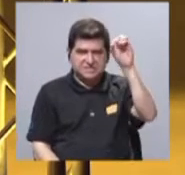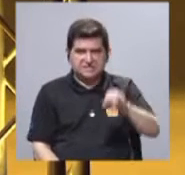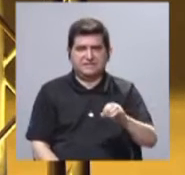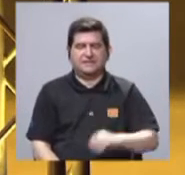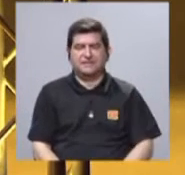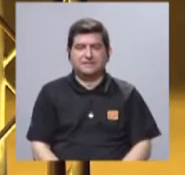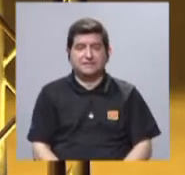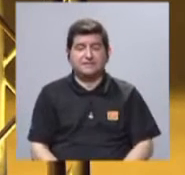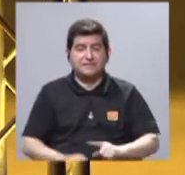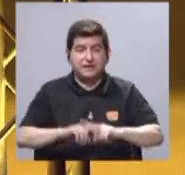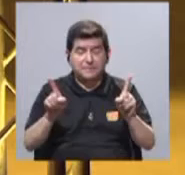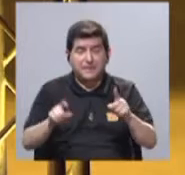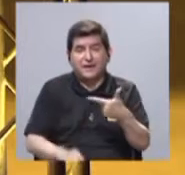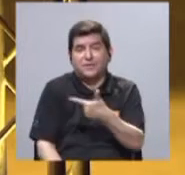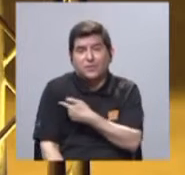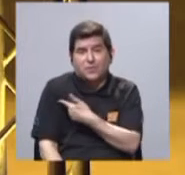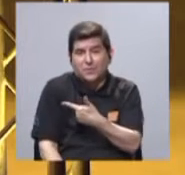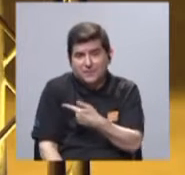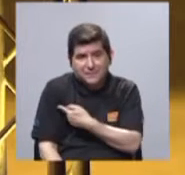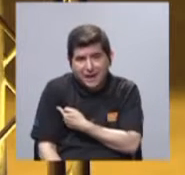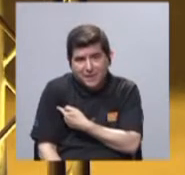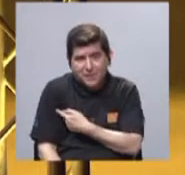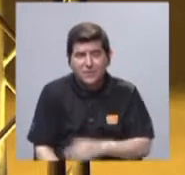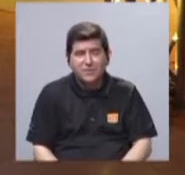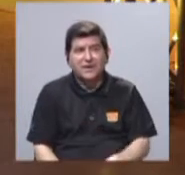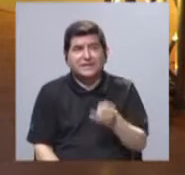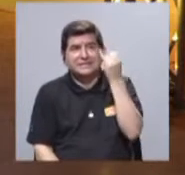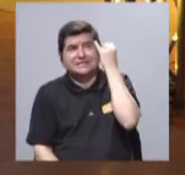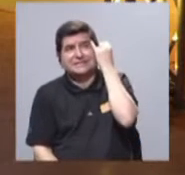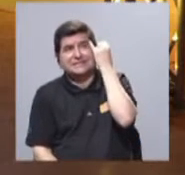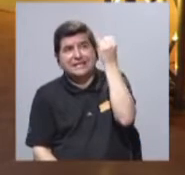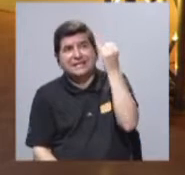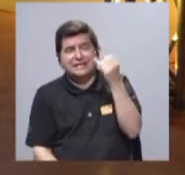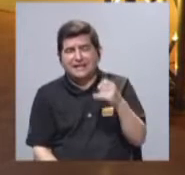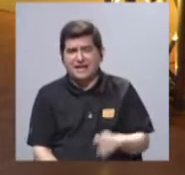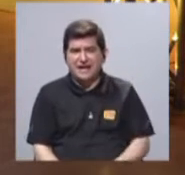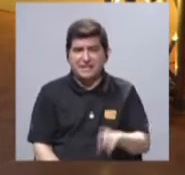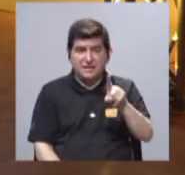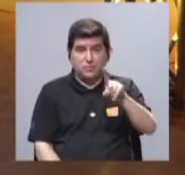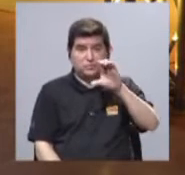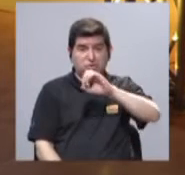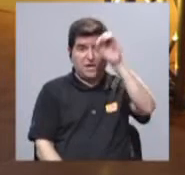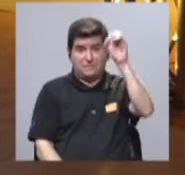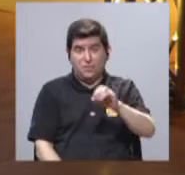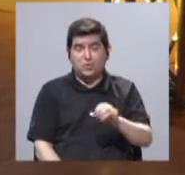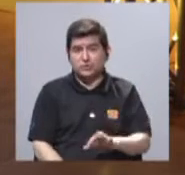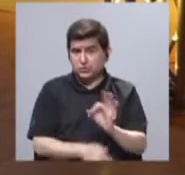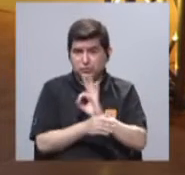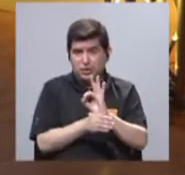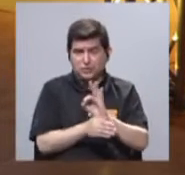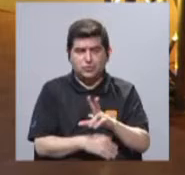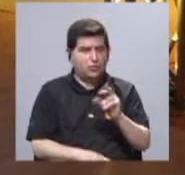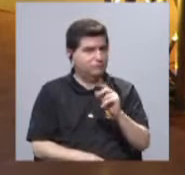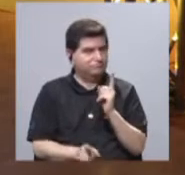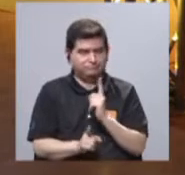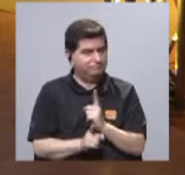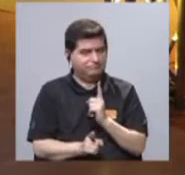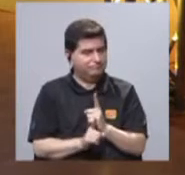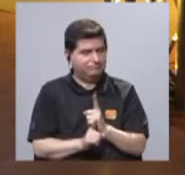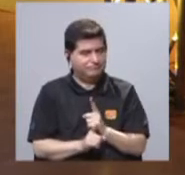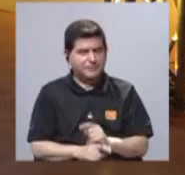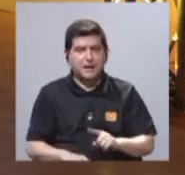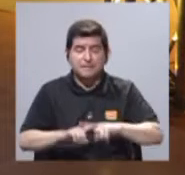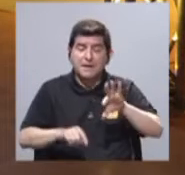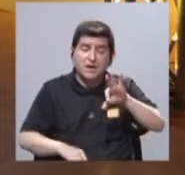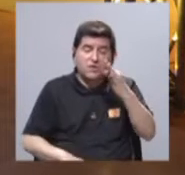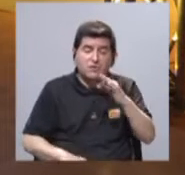lo cierto es que como las vacunas es asumiría que las vacunas den un cien por cien de eficacia que no es tanto pero